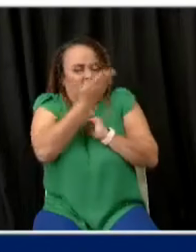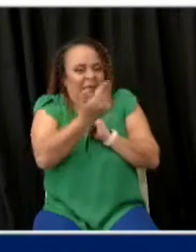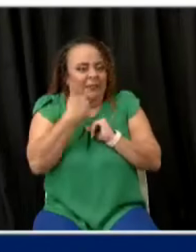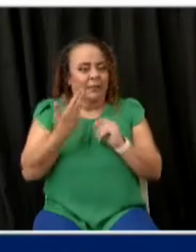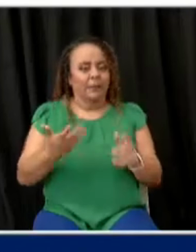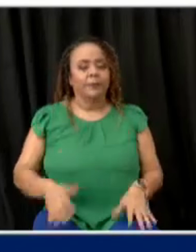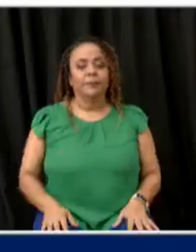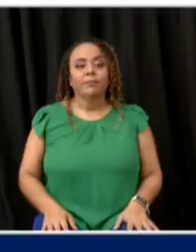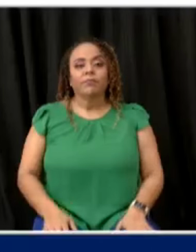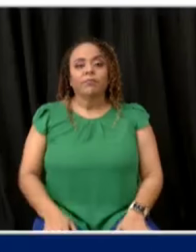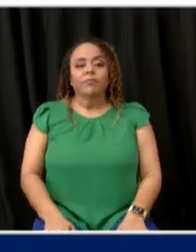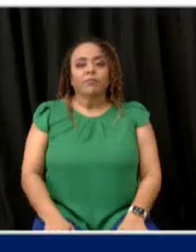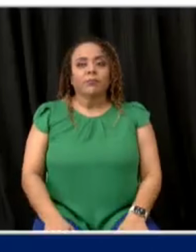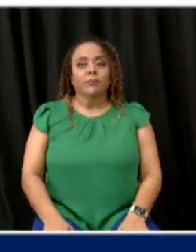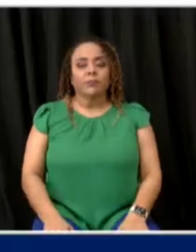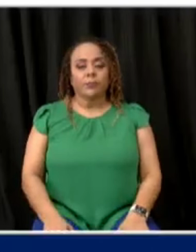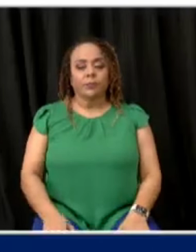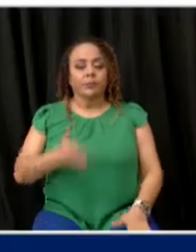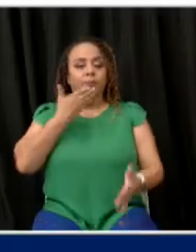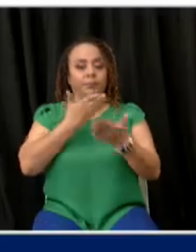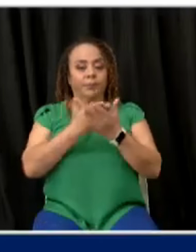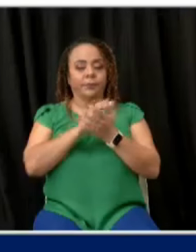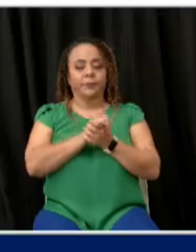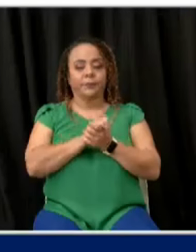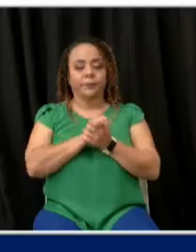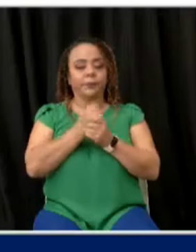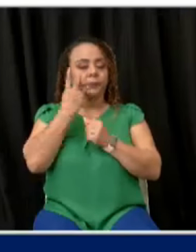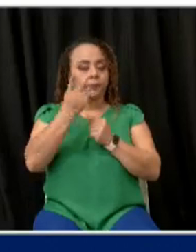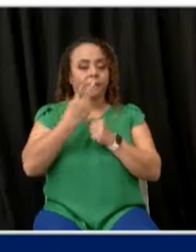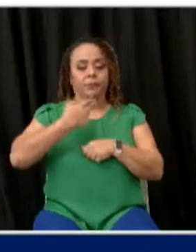hoy? Sí, miren, cuando nosotros